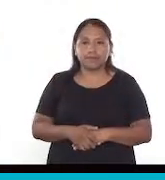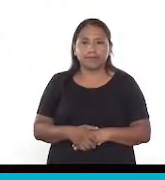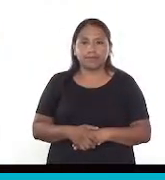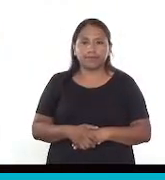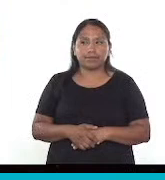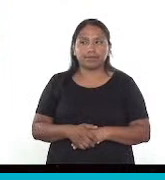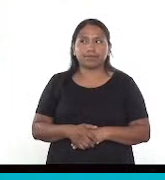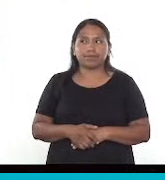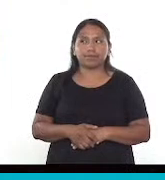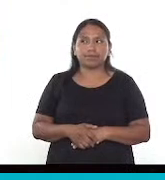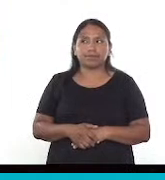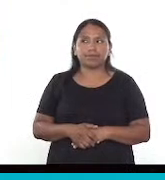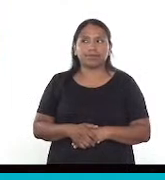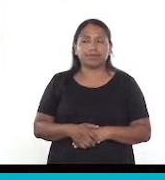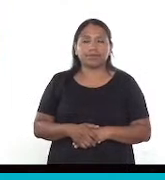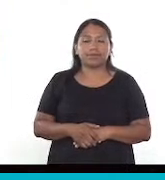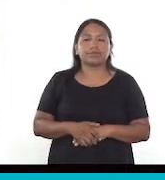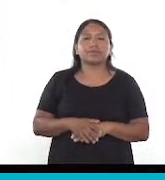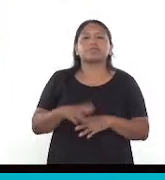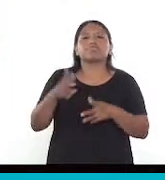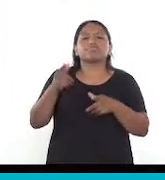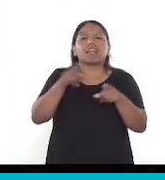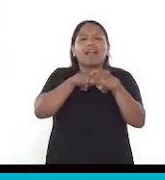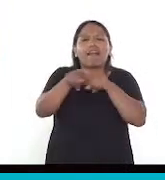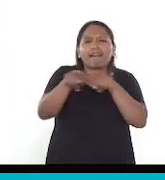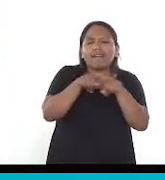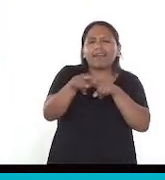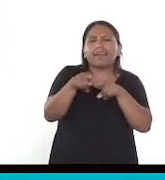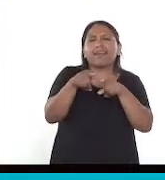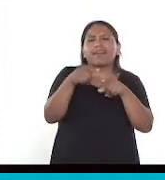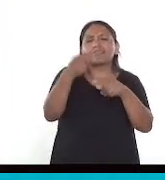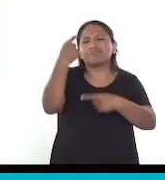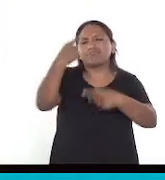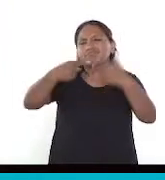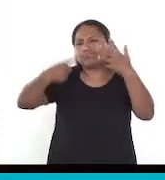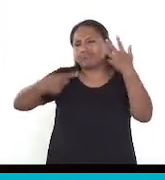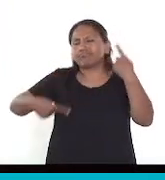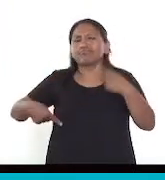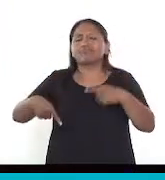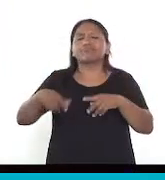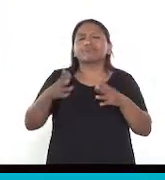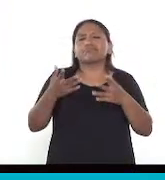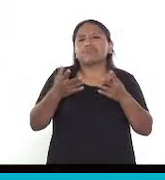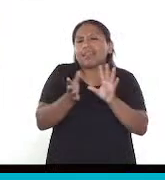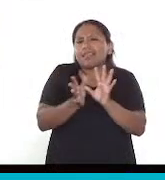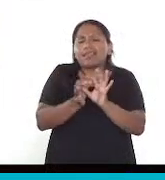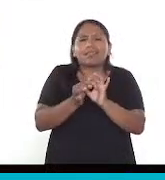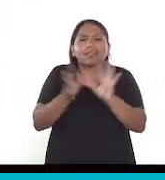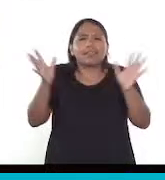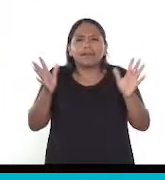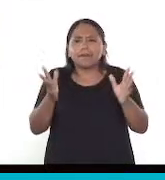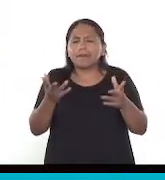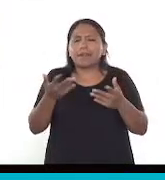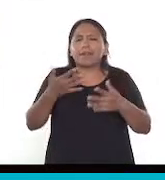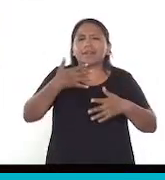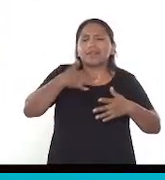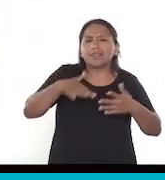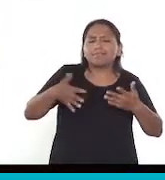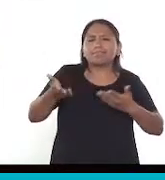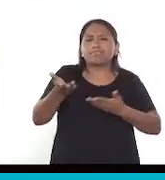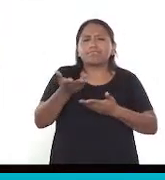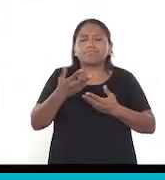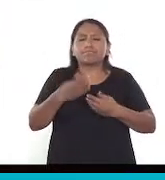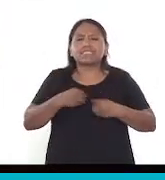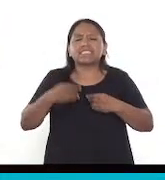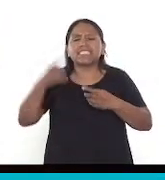muchísimas carreras que se dictaban en el libre ejercicio en el entender al